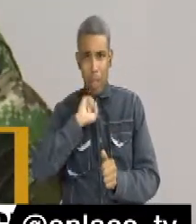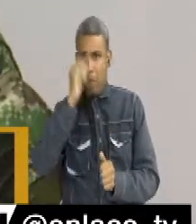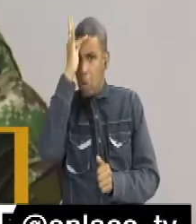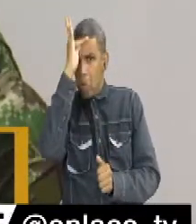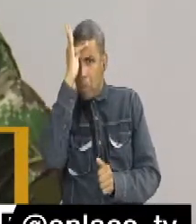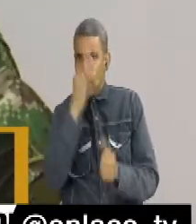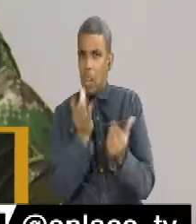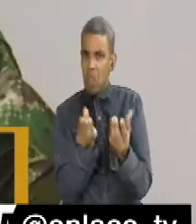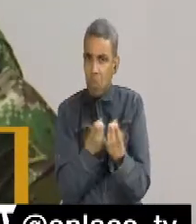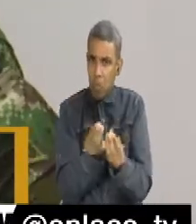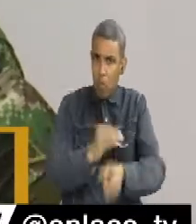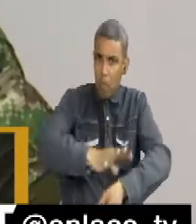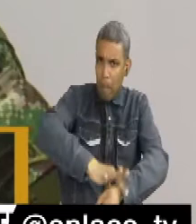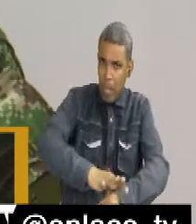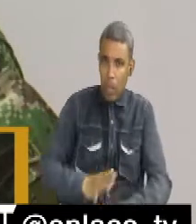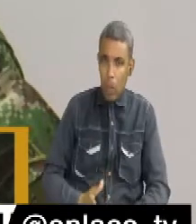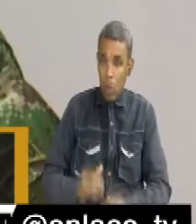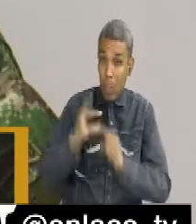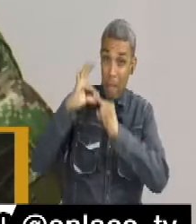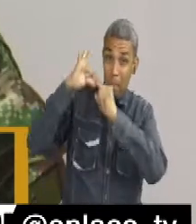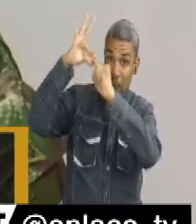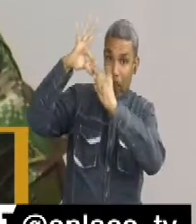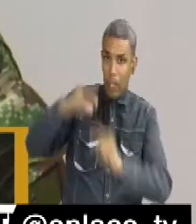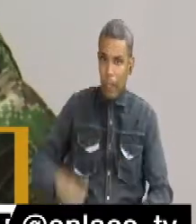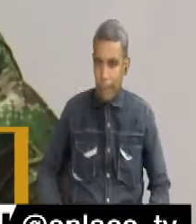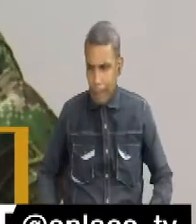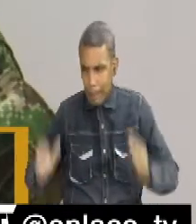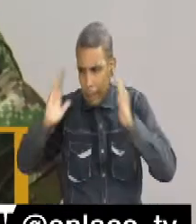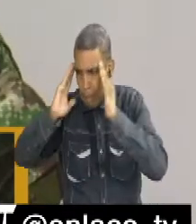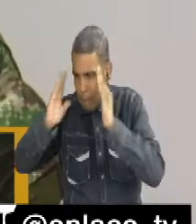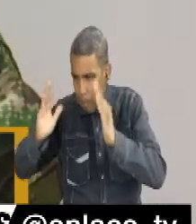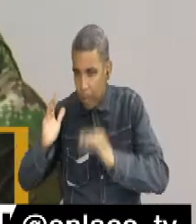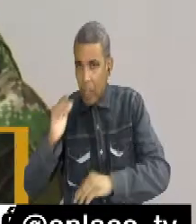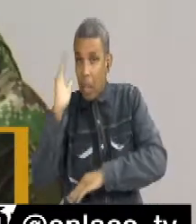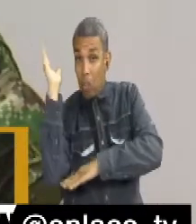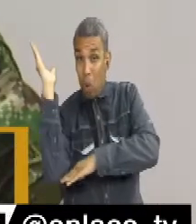el médico o un especialista. Duraron un día ahí